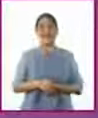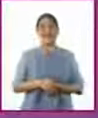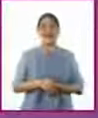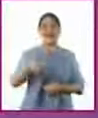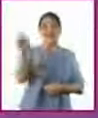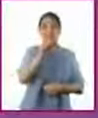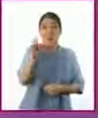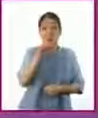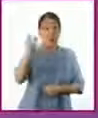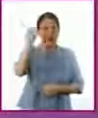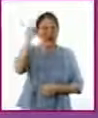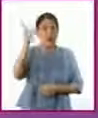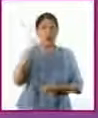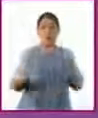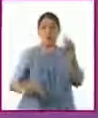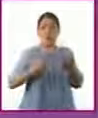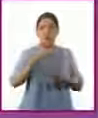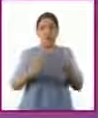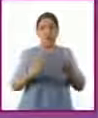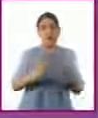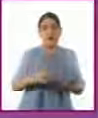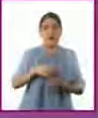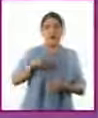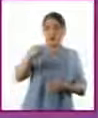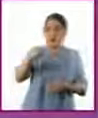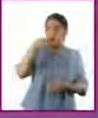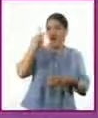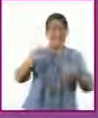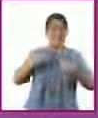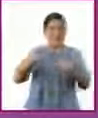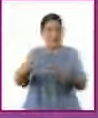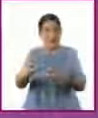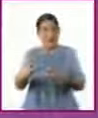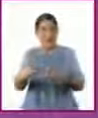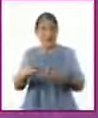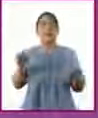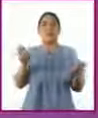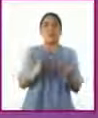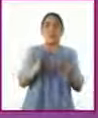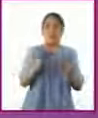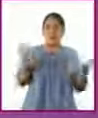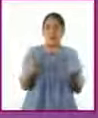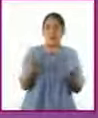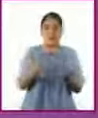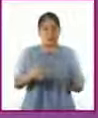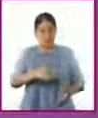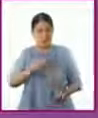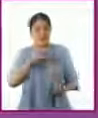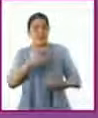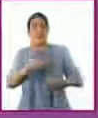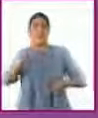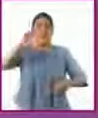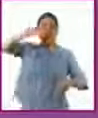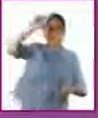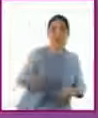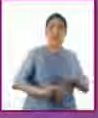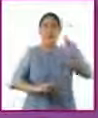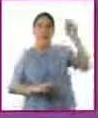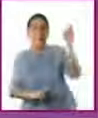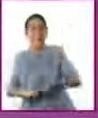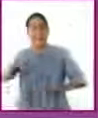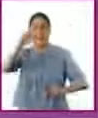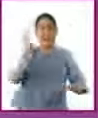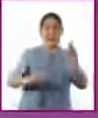Cuando el dios del fuego supo que querían robárselo, comenzó a lanzar centellas y rayos para